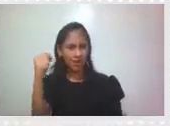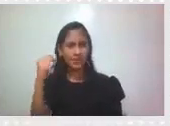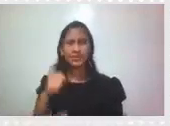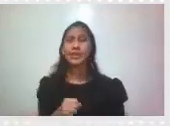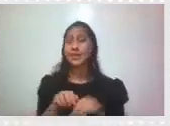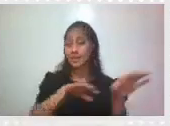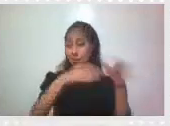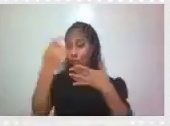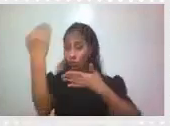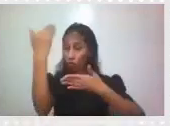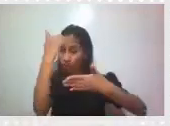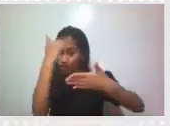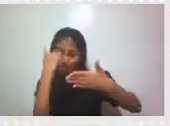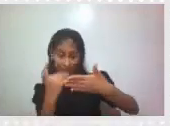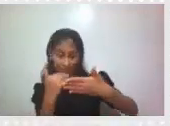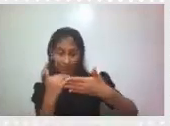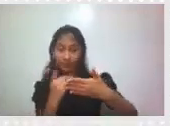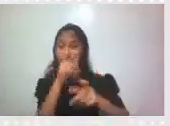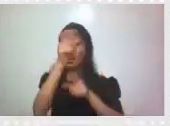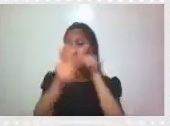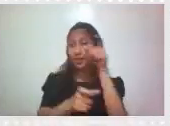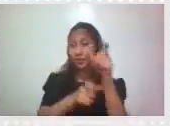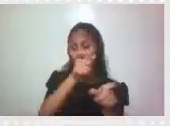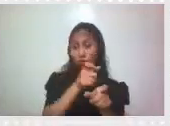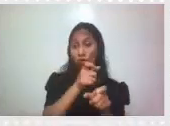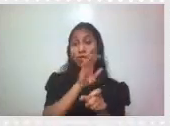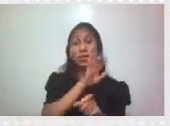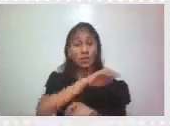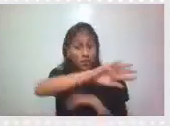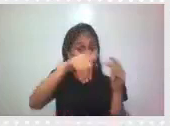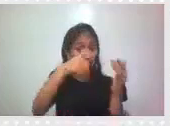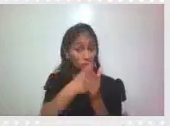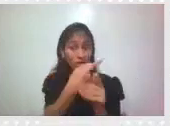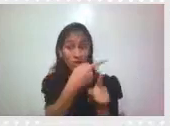ejercicio del derecho a la participación ciudadana en